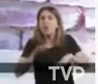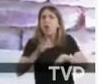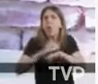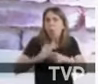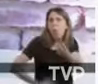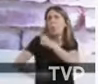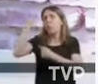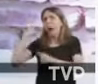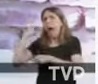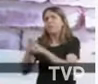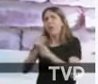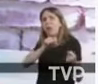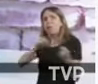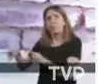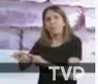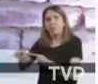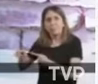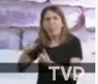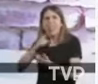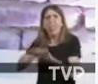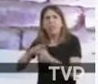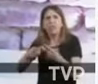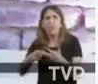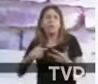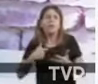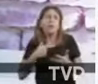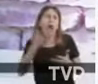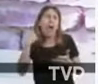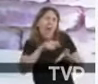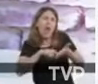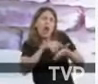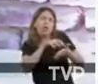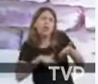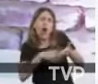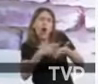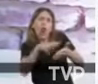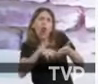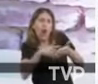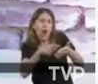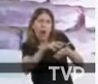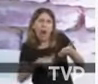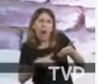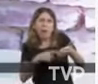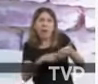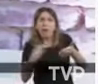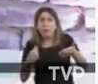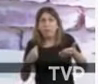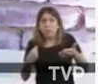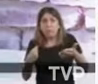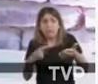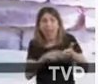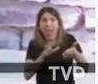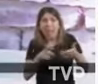acciones donde, bueno, me había anotado un cronograma, pero es el cronograma de cómo no le dieron la palabra